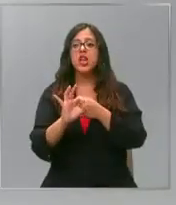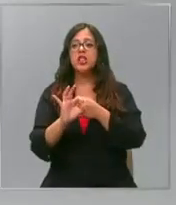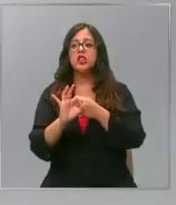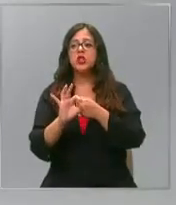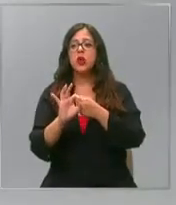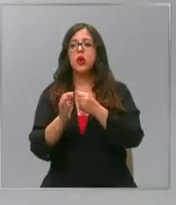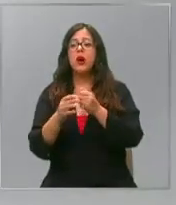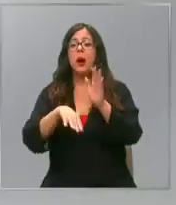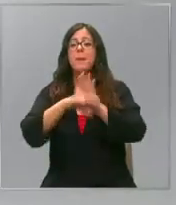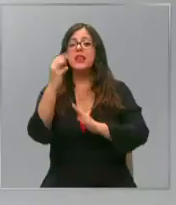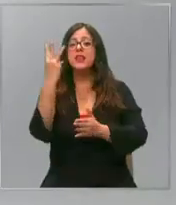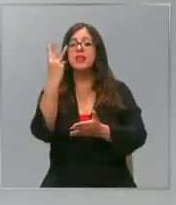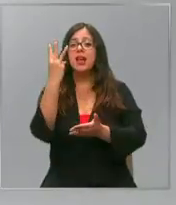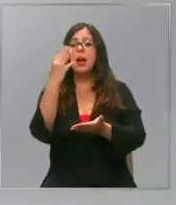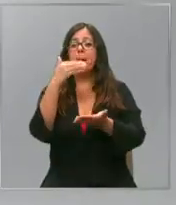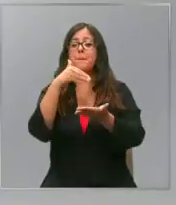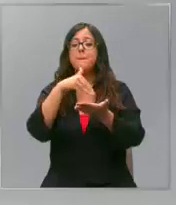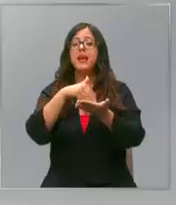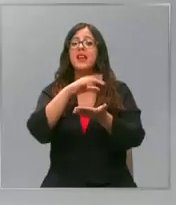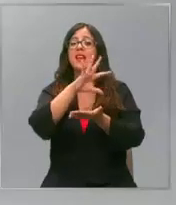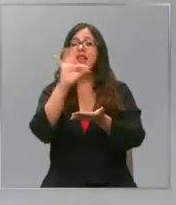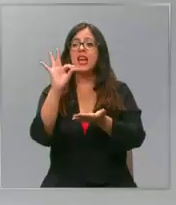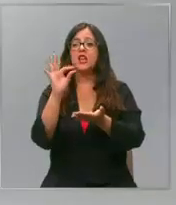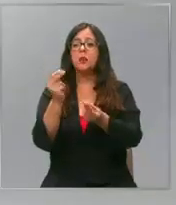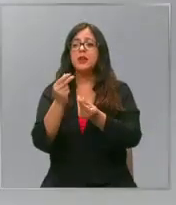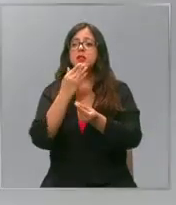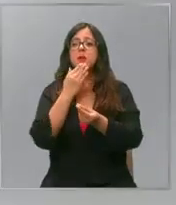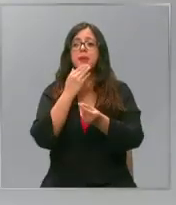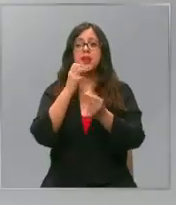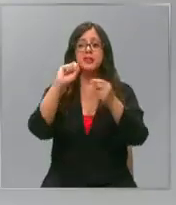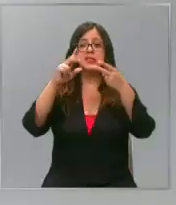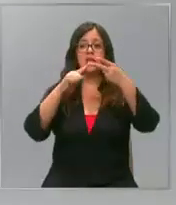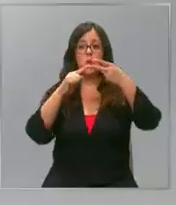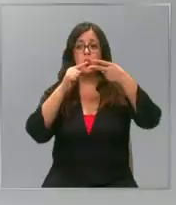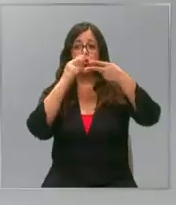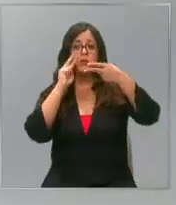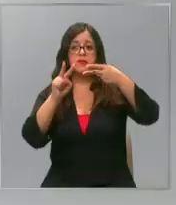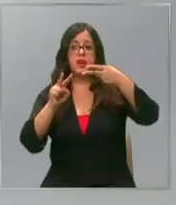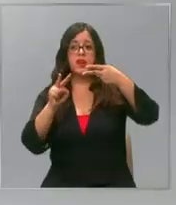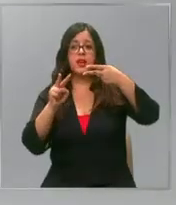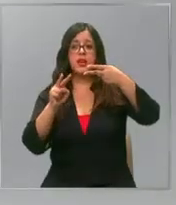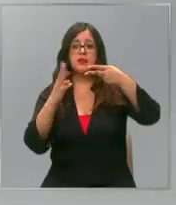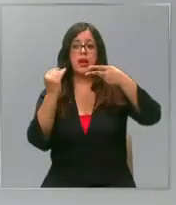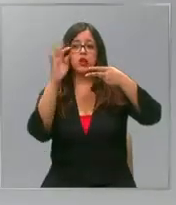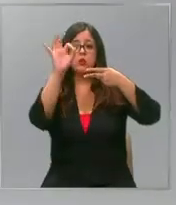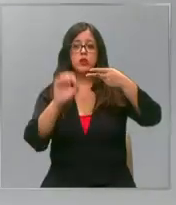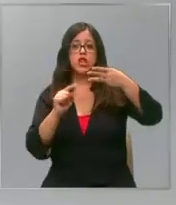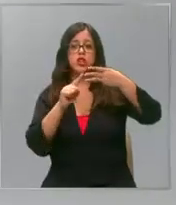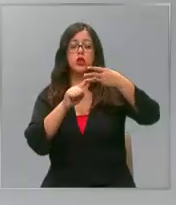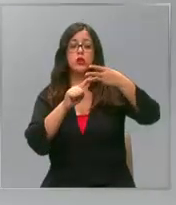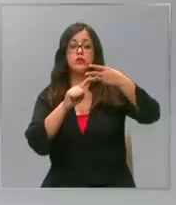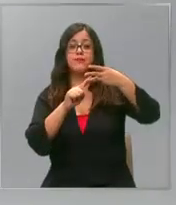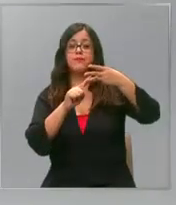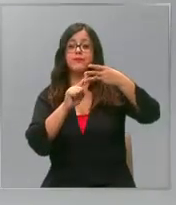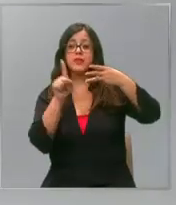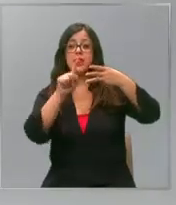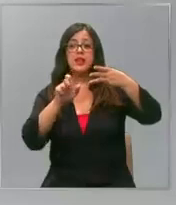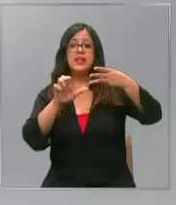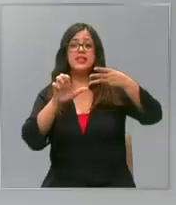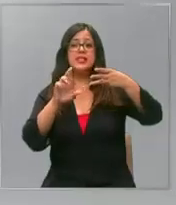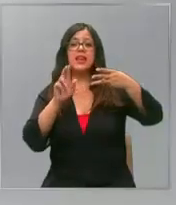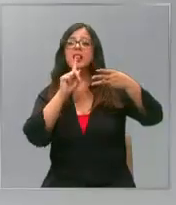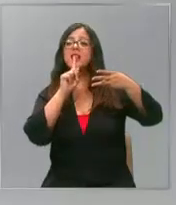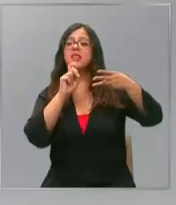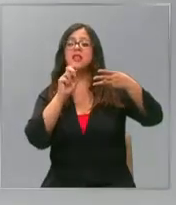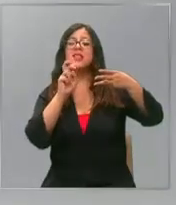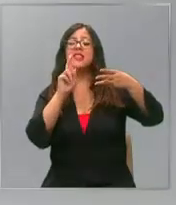los 3.500 pesos, furosemida, con 14%, y la sertralina, con 13%, remedio indicado para trastornos